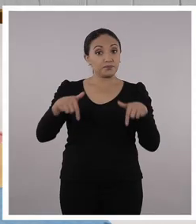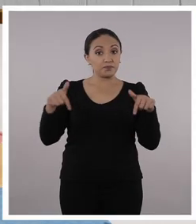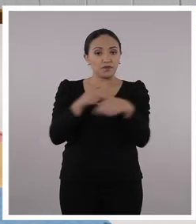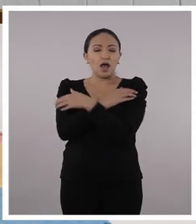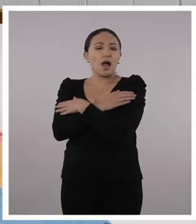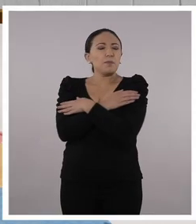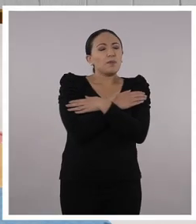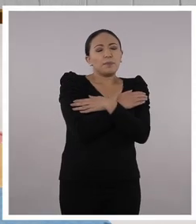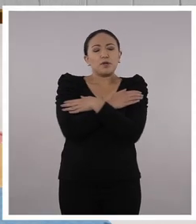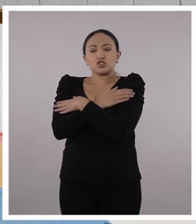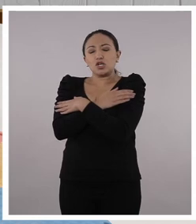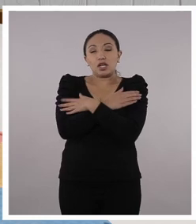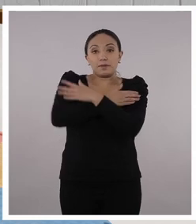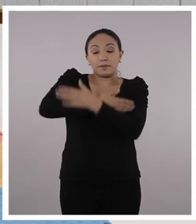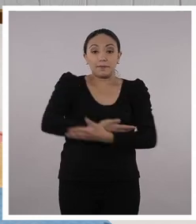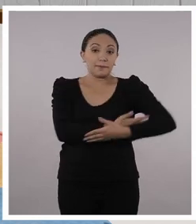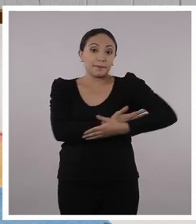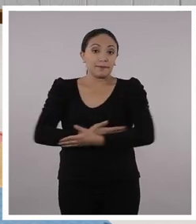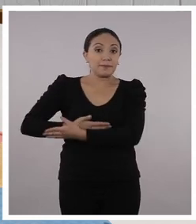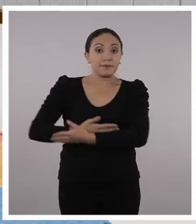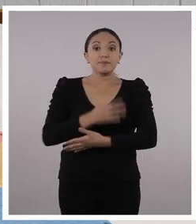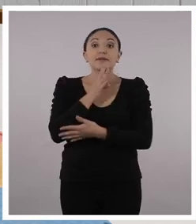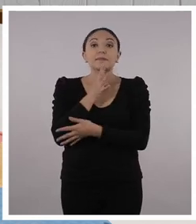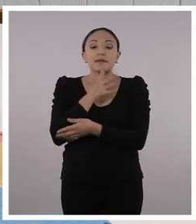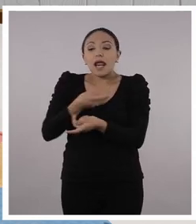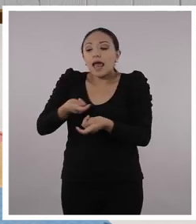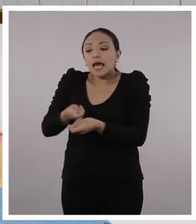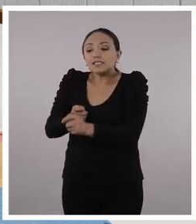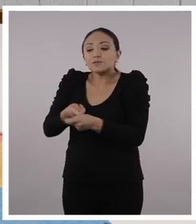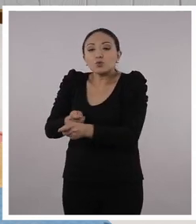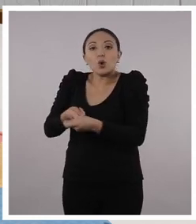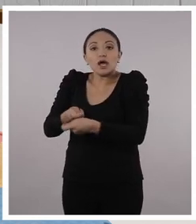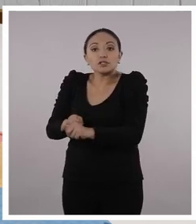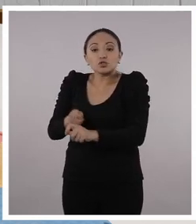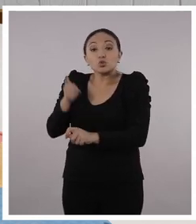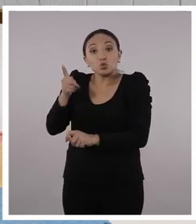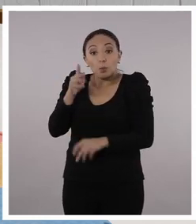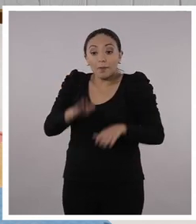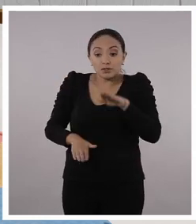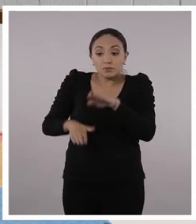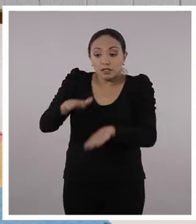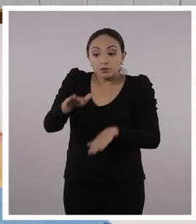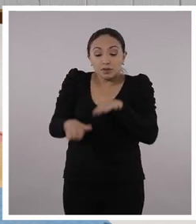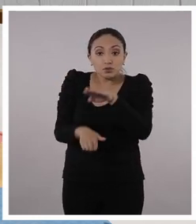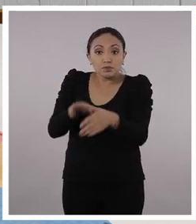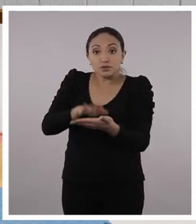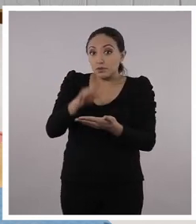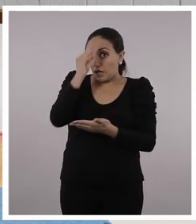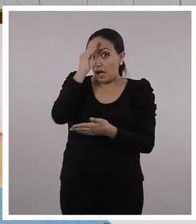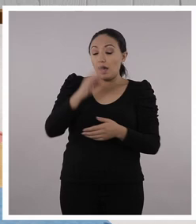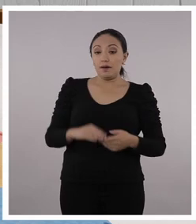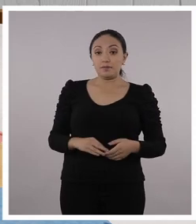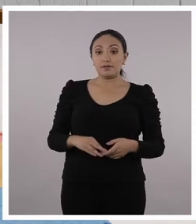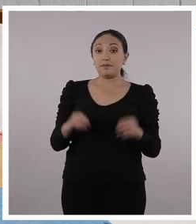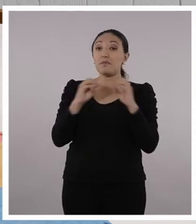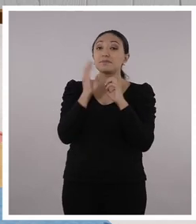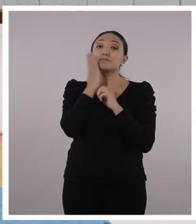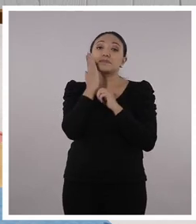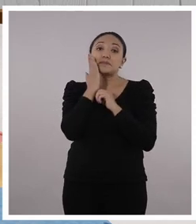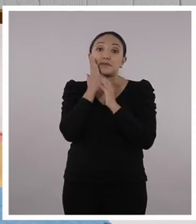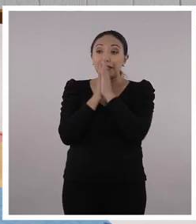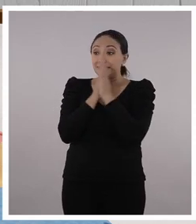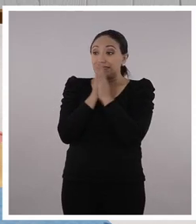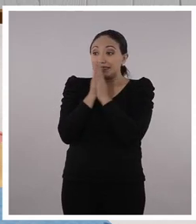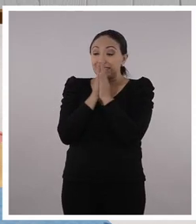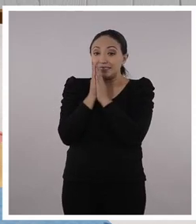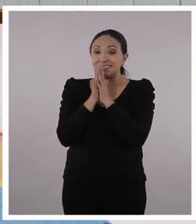Hoy en Apapachar a tu Bebé vamos a hablar sobre la estimulación para que los pequeñitos aprendan a dar sus primeros pasos. Algo muy esperado para las mamás,